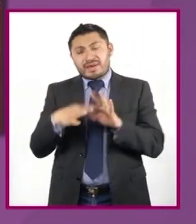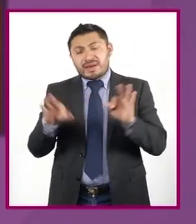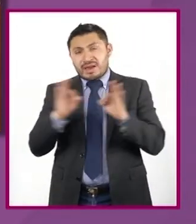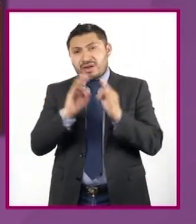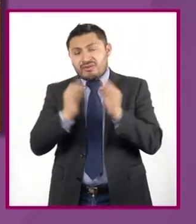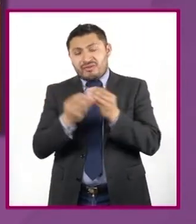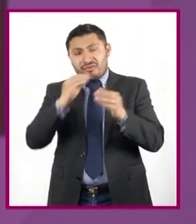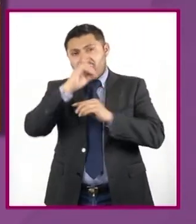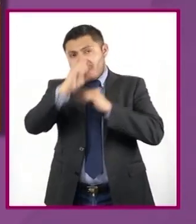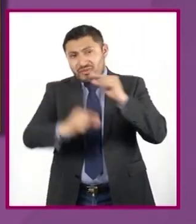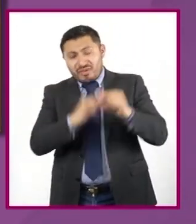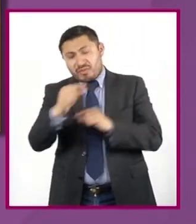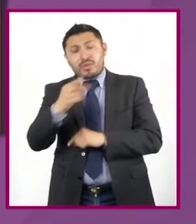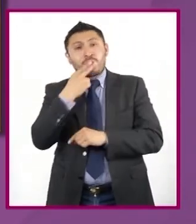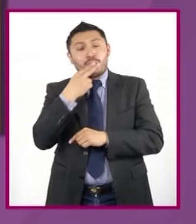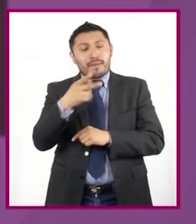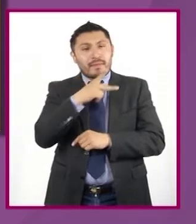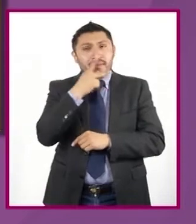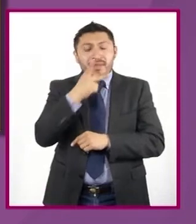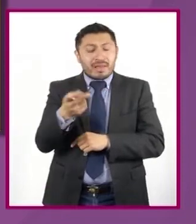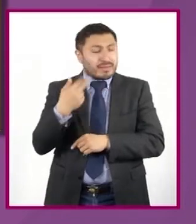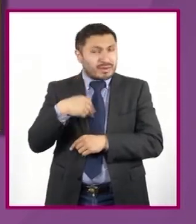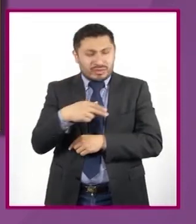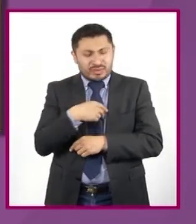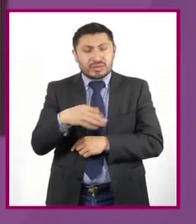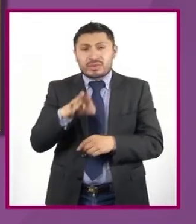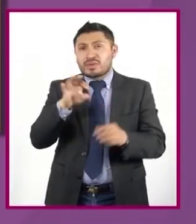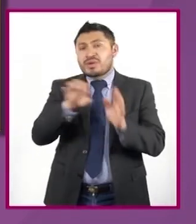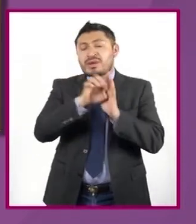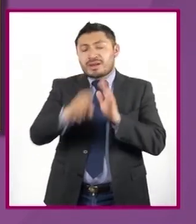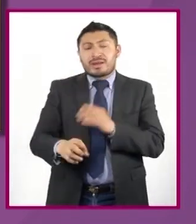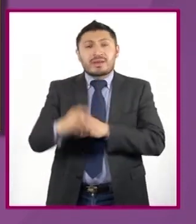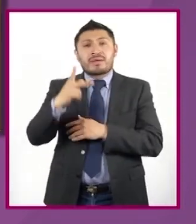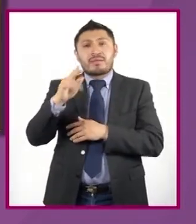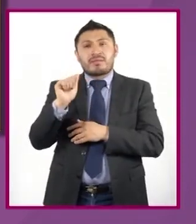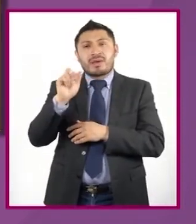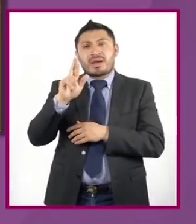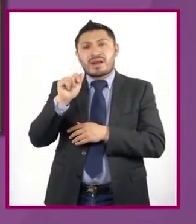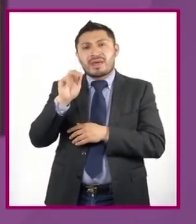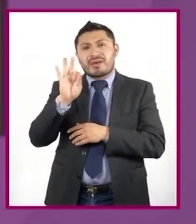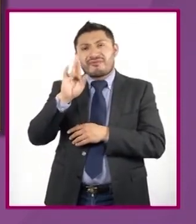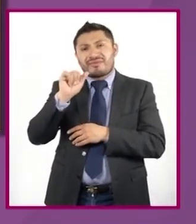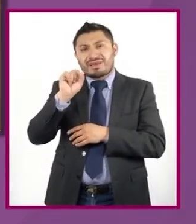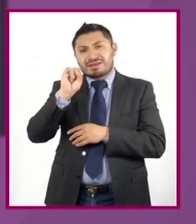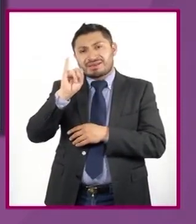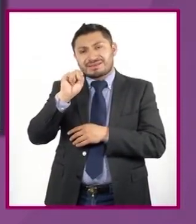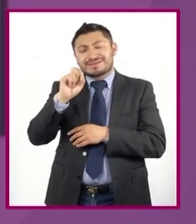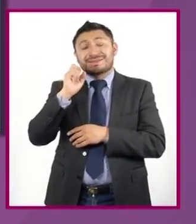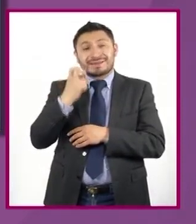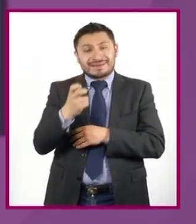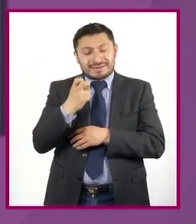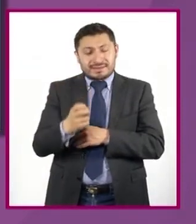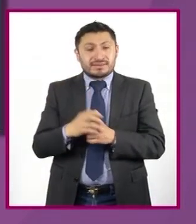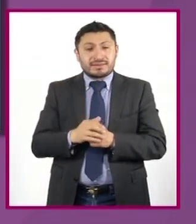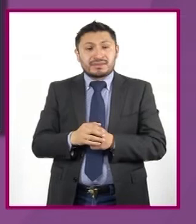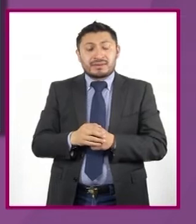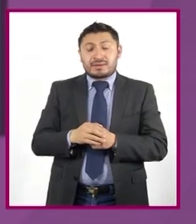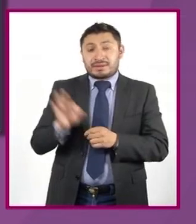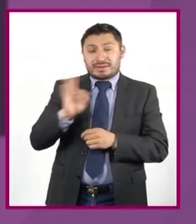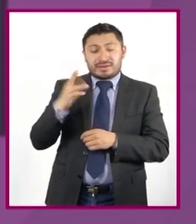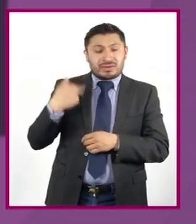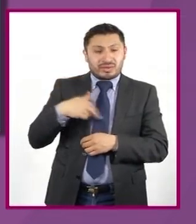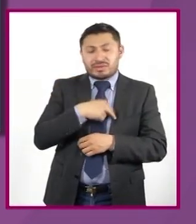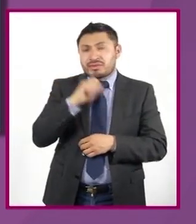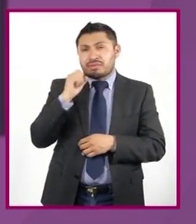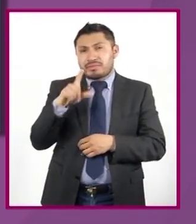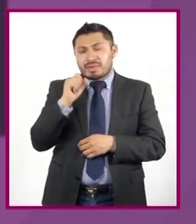nuestras propias palabras, es decir, usar la paráfrasis a partir de los autores que hemos leído. Y si retomamos los